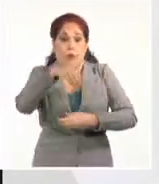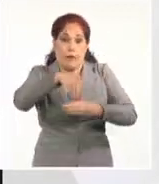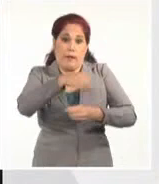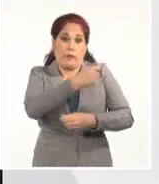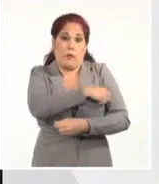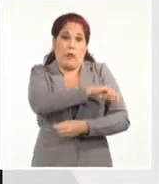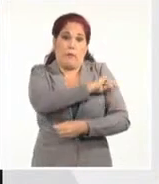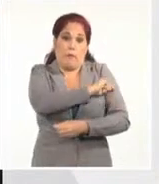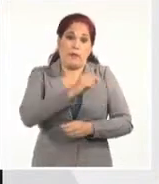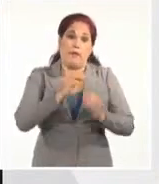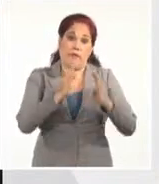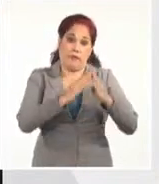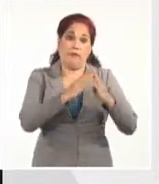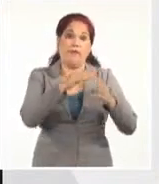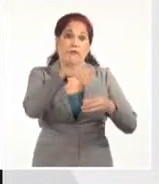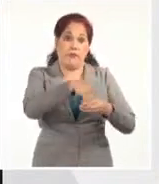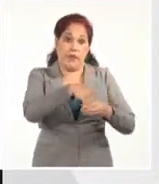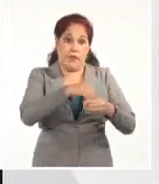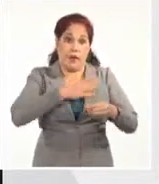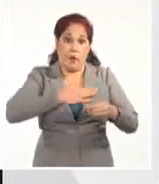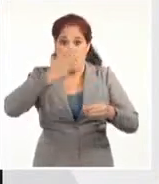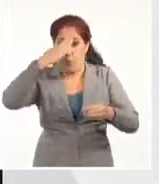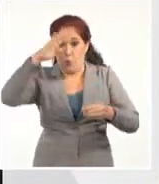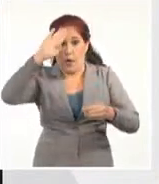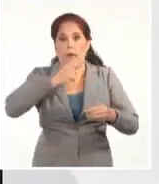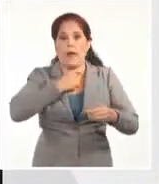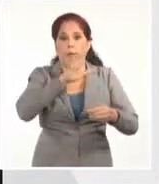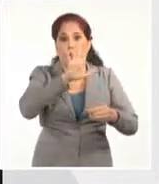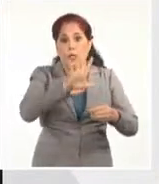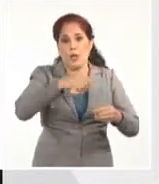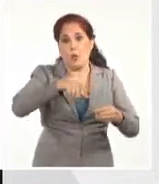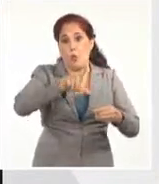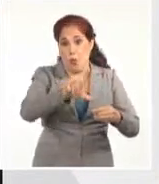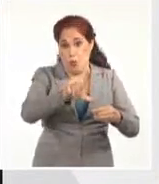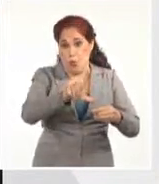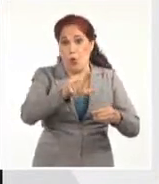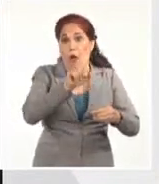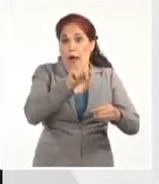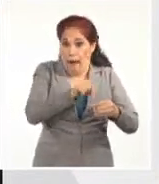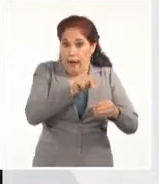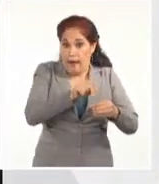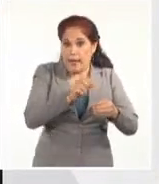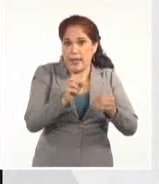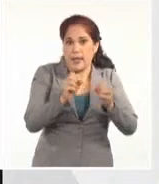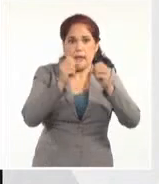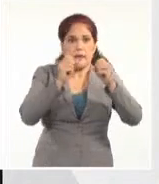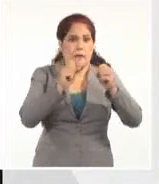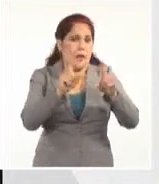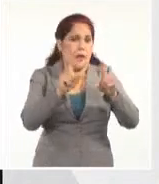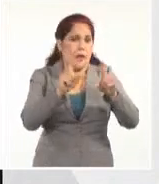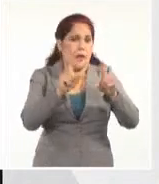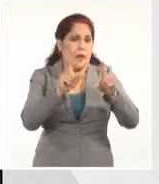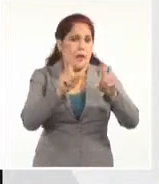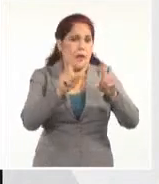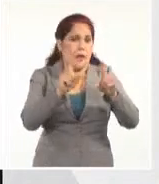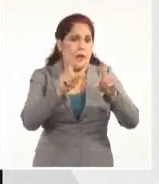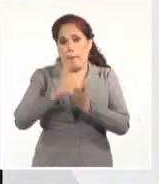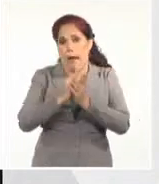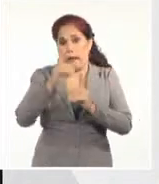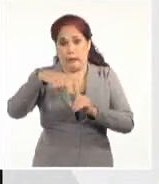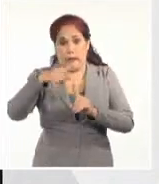que digo que el 5 de julio que creo que el día que aparece en las imágenes del hospital de mataró